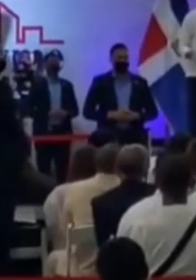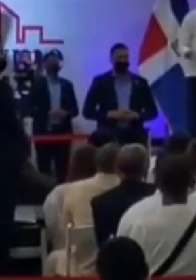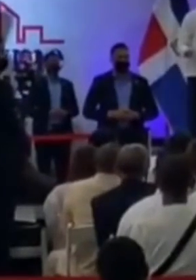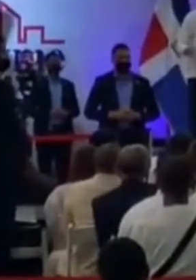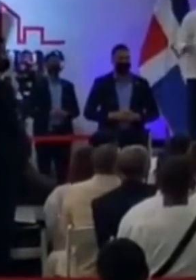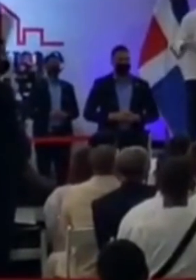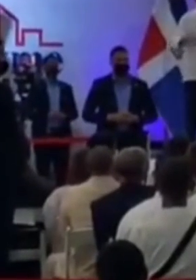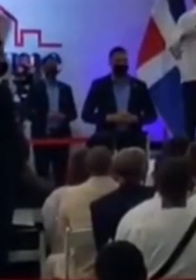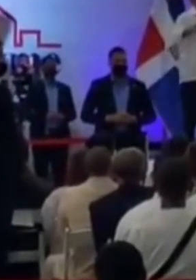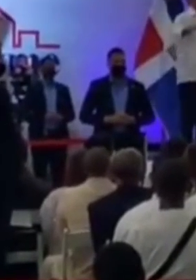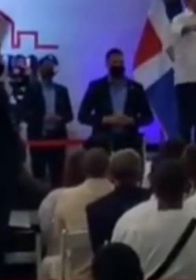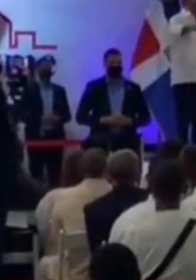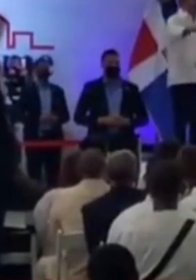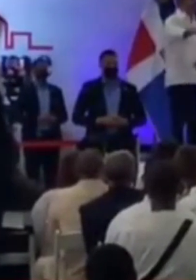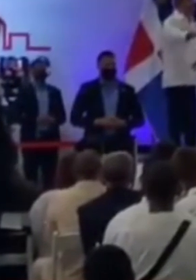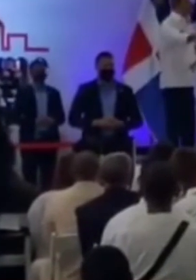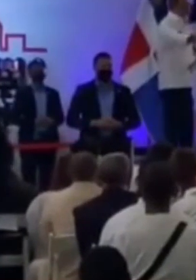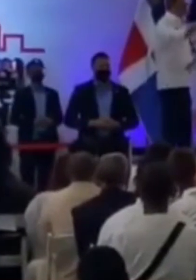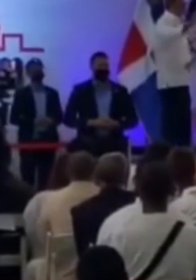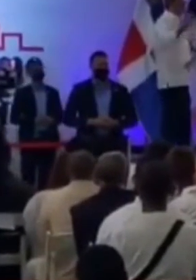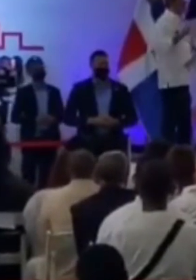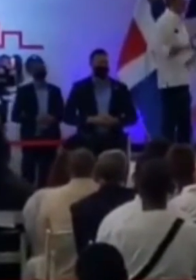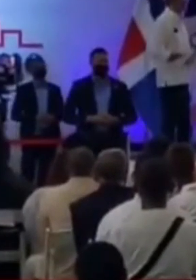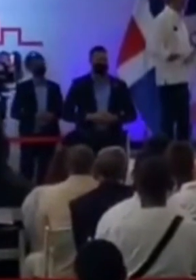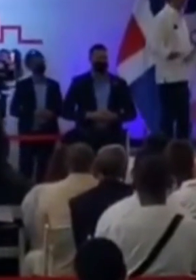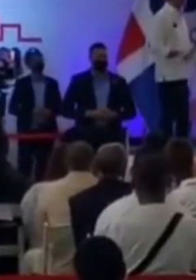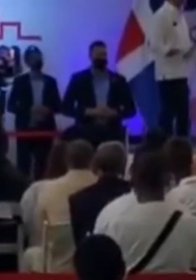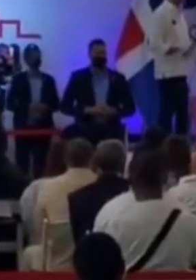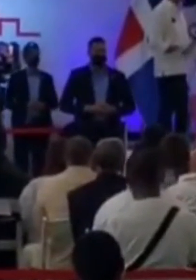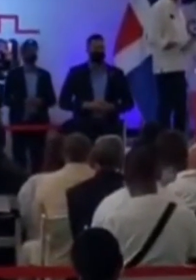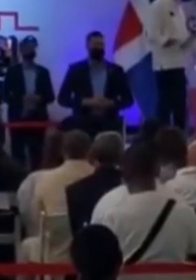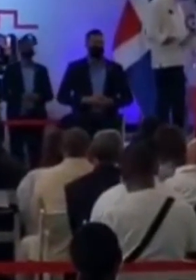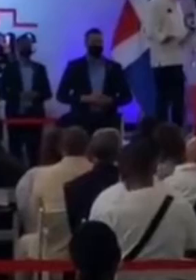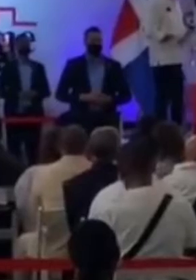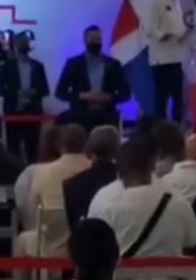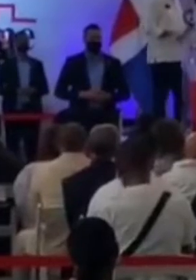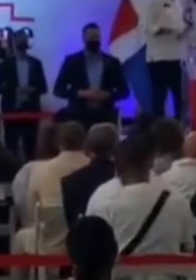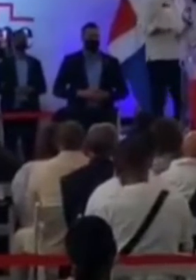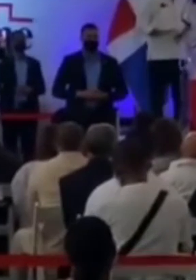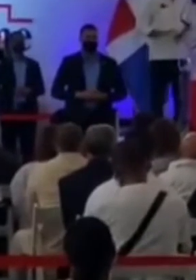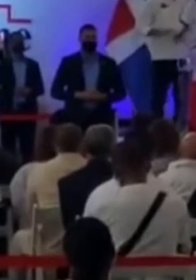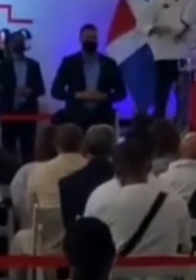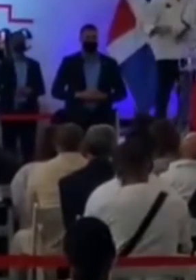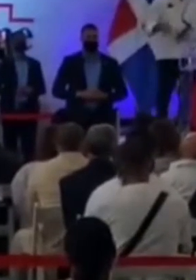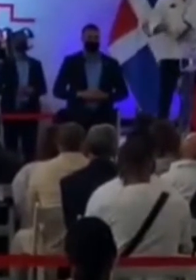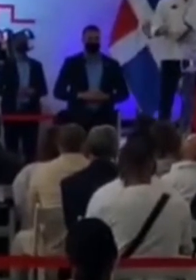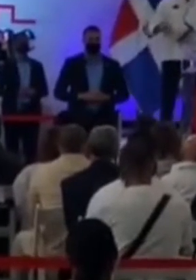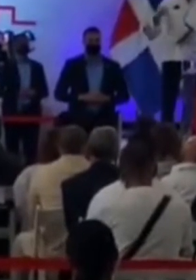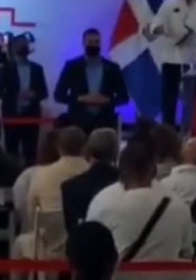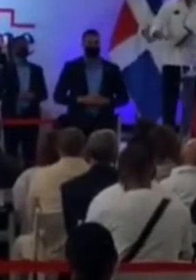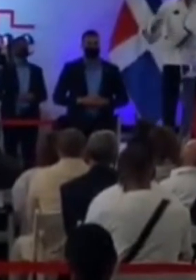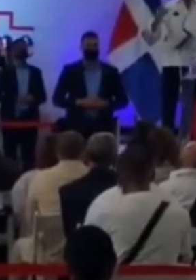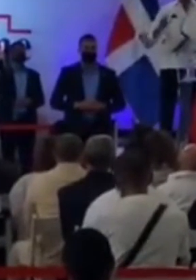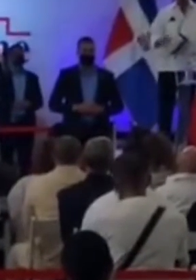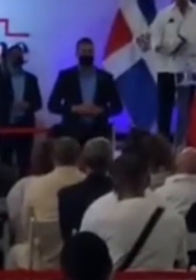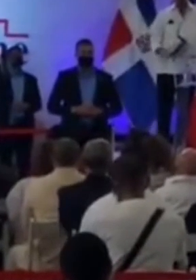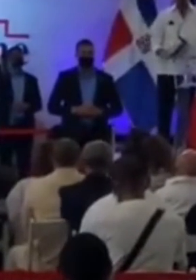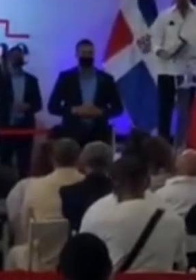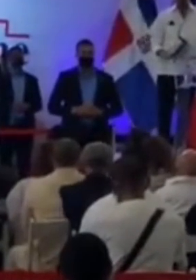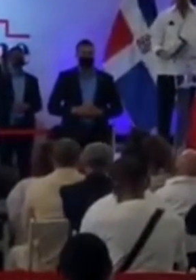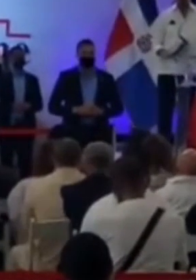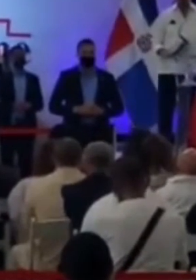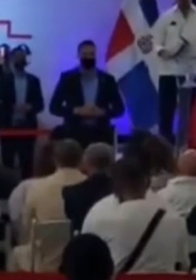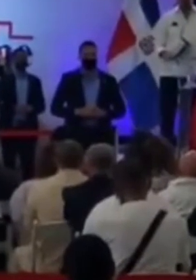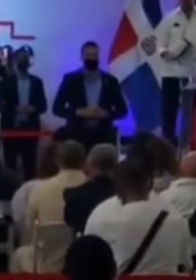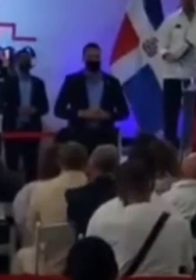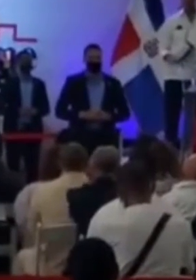consultamos porque eso es parte del liderazgo moderno y cuando tenemos que tomar decisión de la tomamos